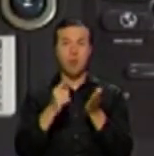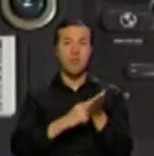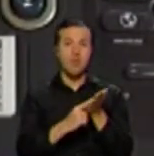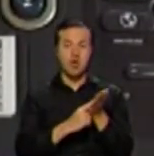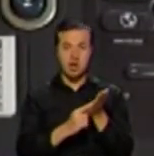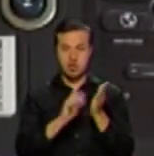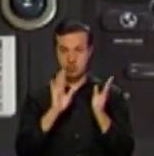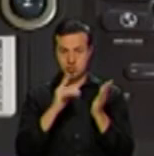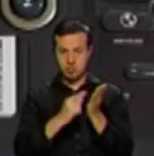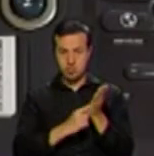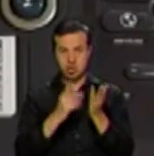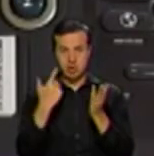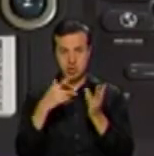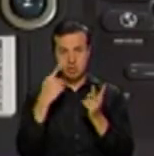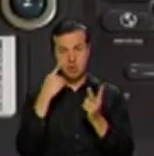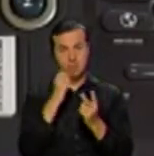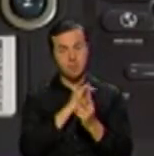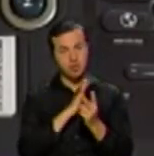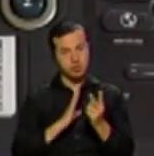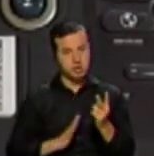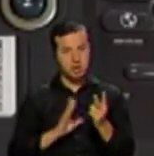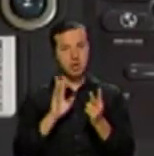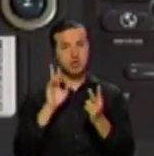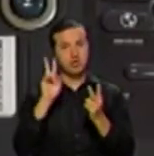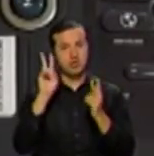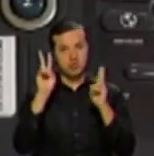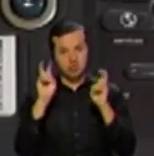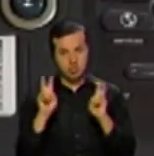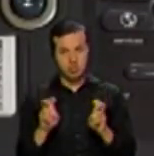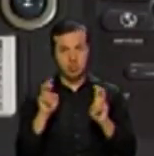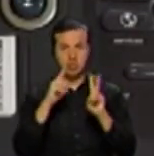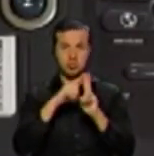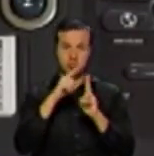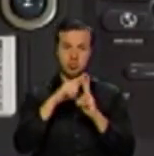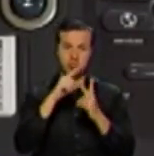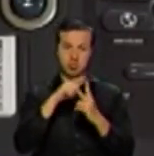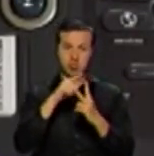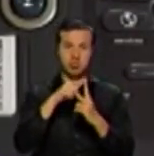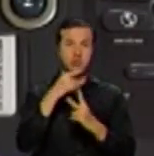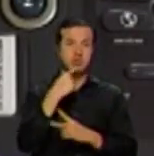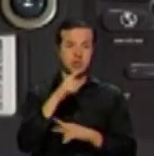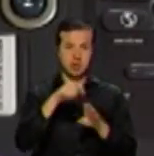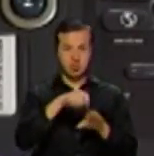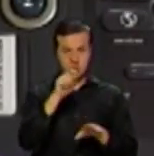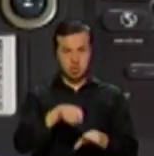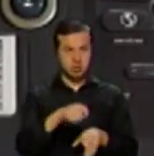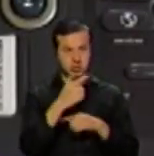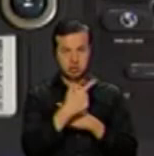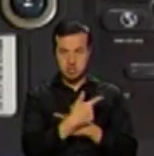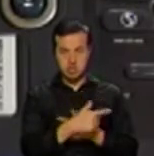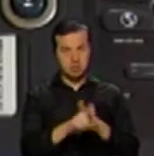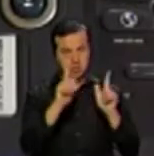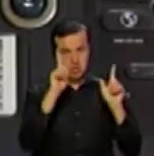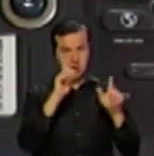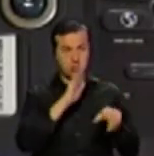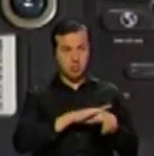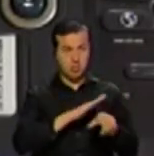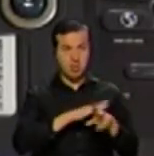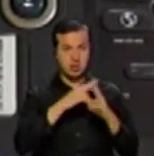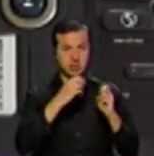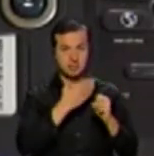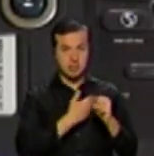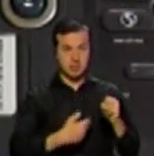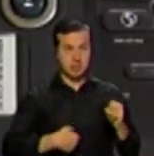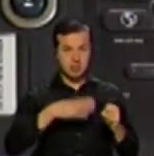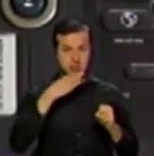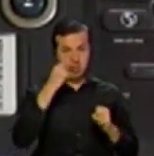en borrador habíamos ensayado dos titulares. Un titular decía que la jueza libera de culpa al expresidente en el